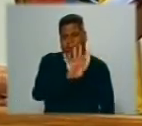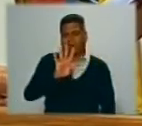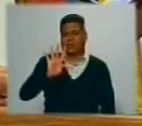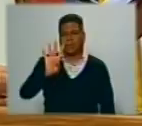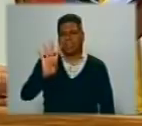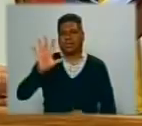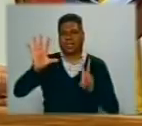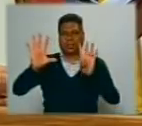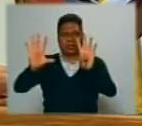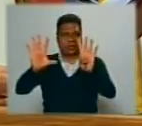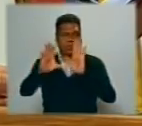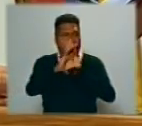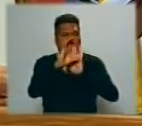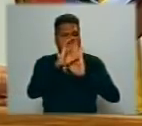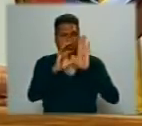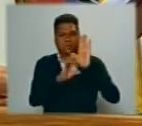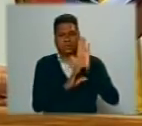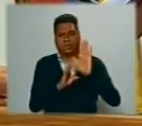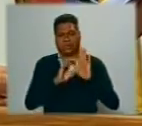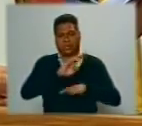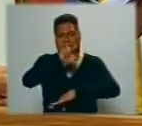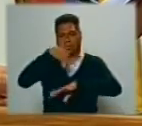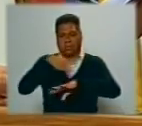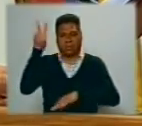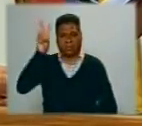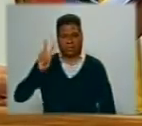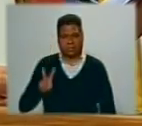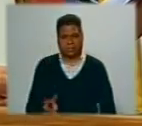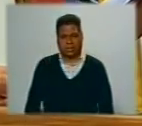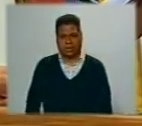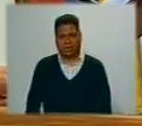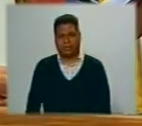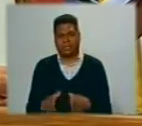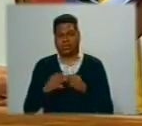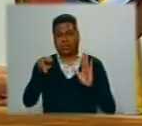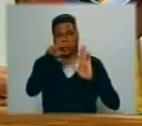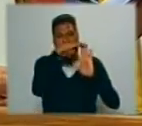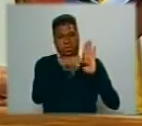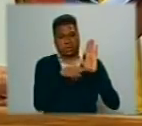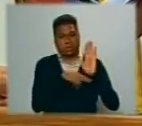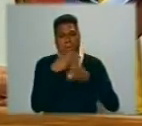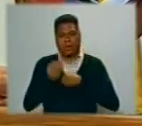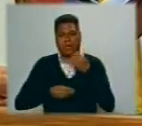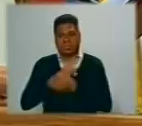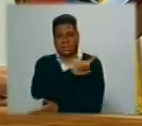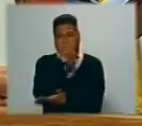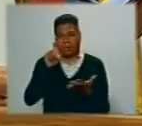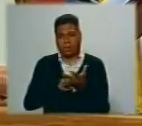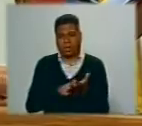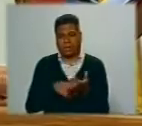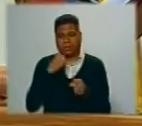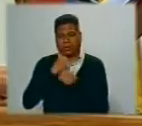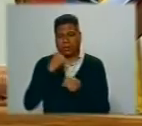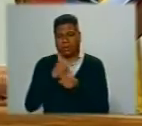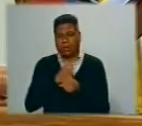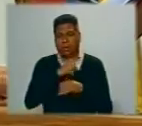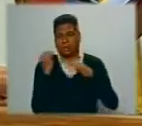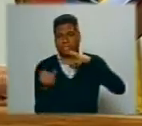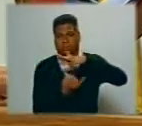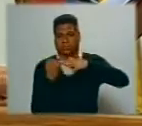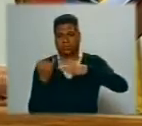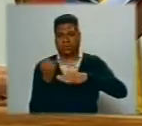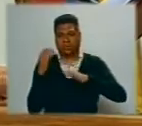de la Constitución de la República Bolivariana de Venezuela y las normas para garantizar el pleno funcionamiento institucional de la